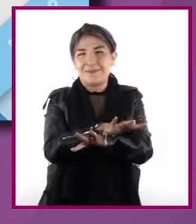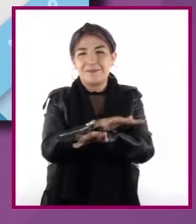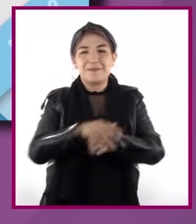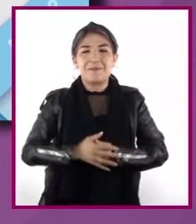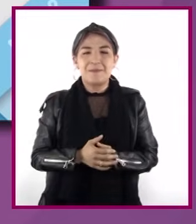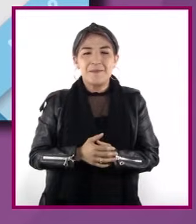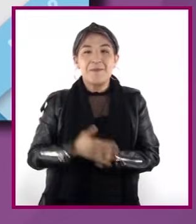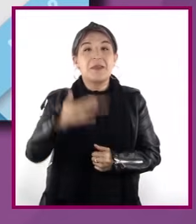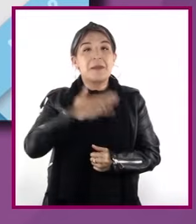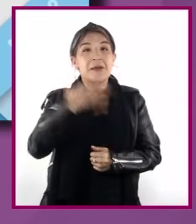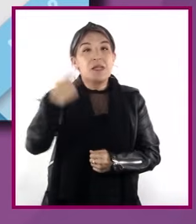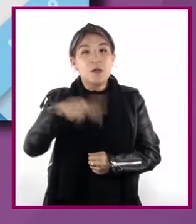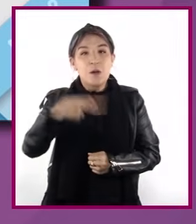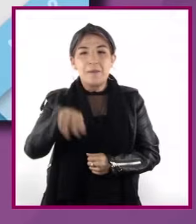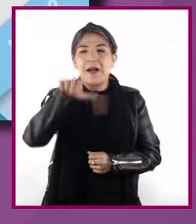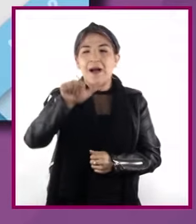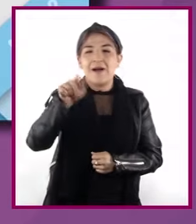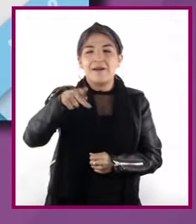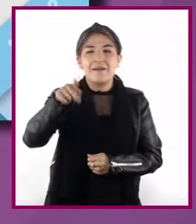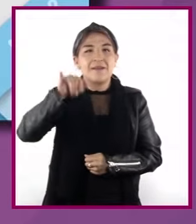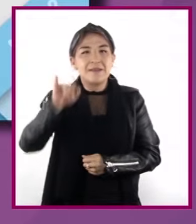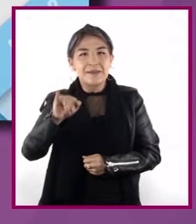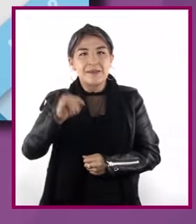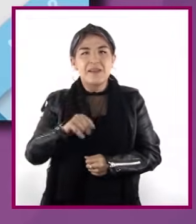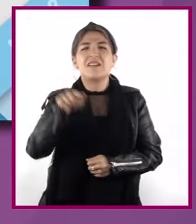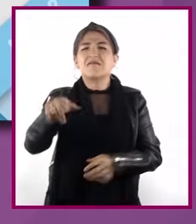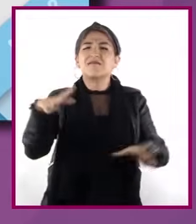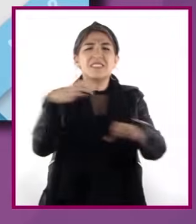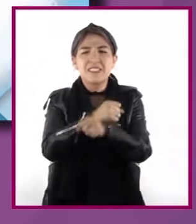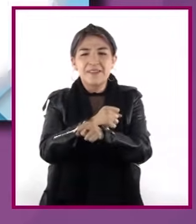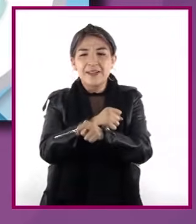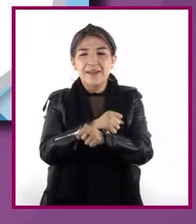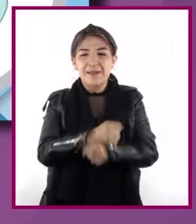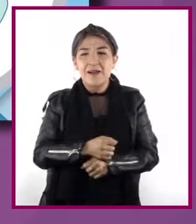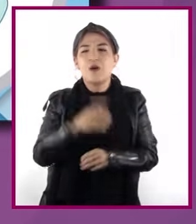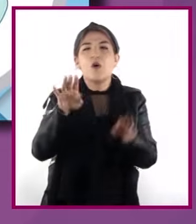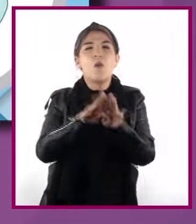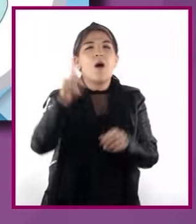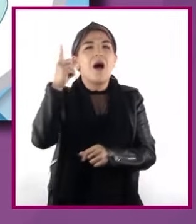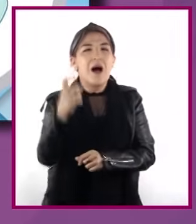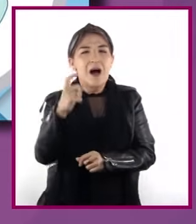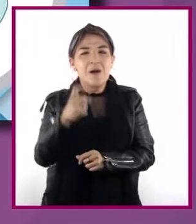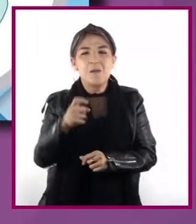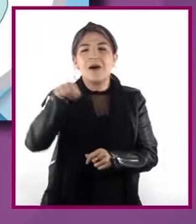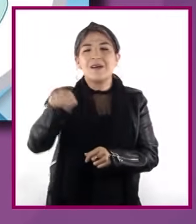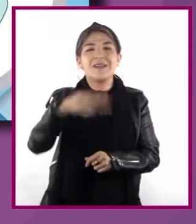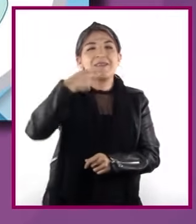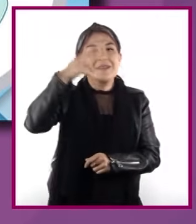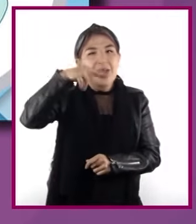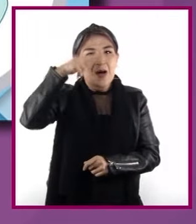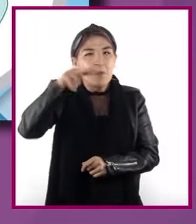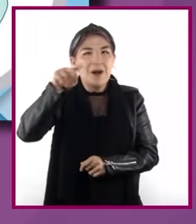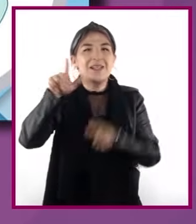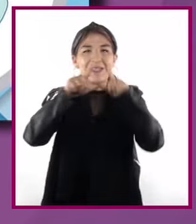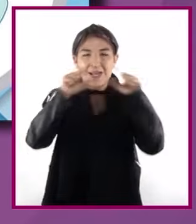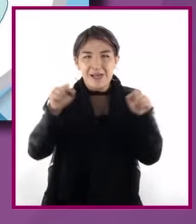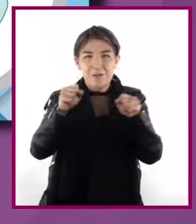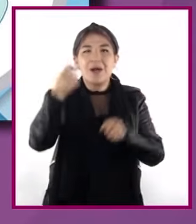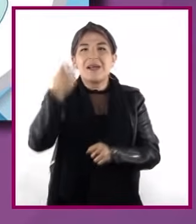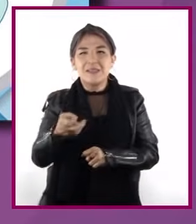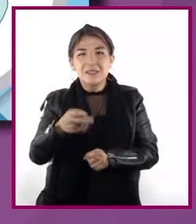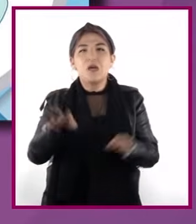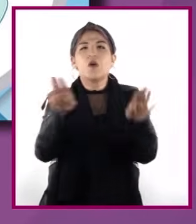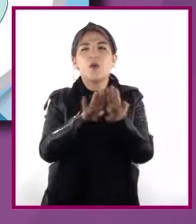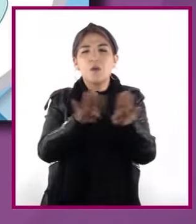Mi nombre es Aki y significa acuático en náhuatl. Me pusieron así porque soy un líquido y quiero darles